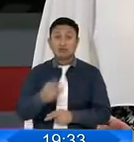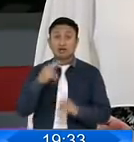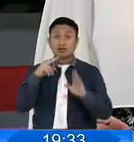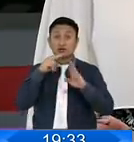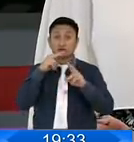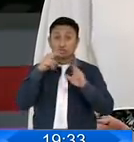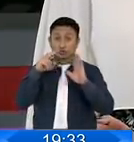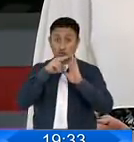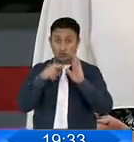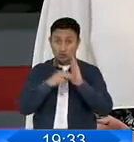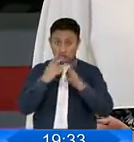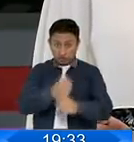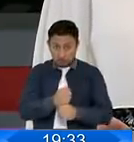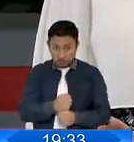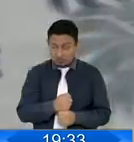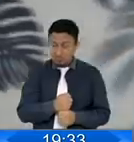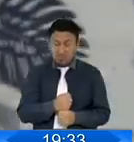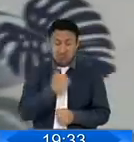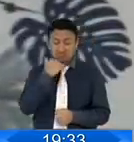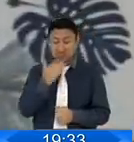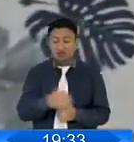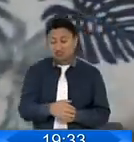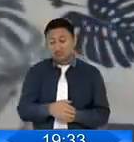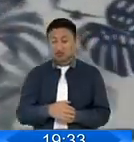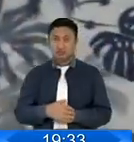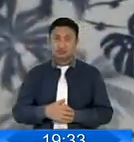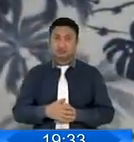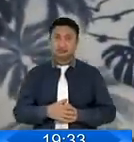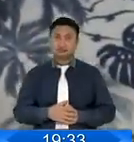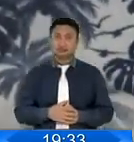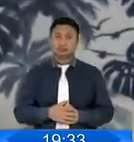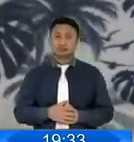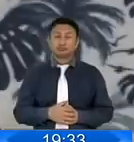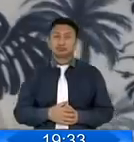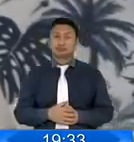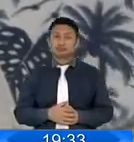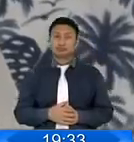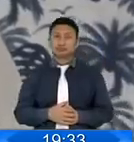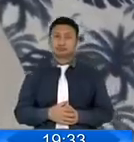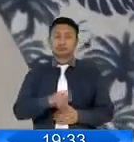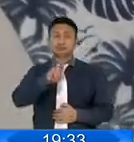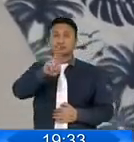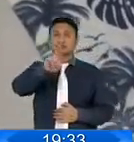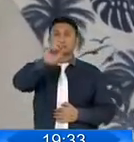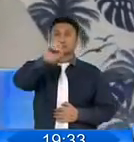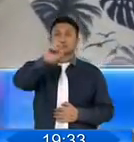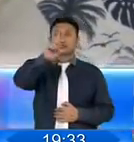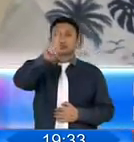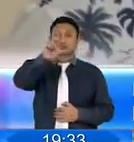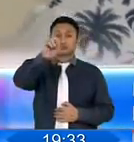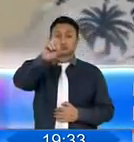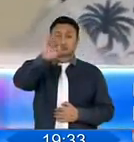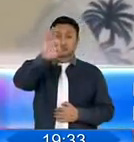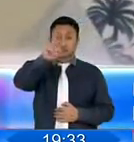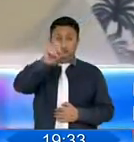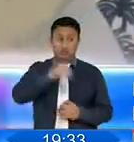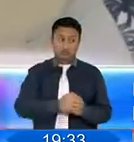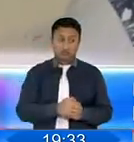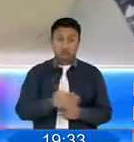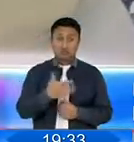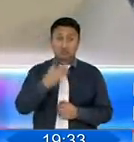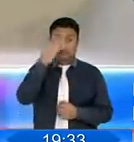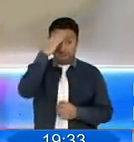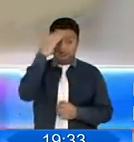bioseguridad. Tío, ya había fallecido mientras que hacían los trámites. Rodolfo conoce de cerca el poder destructivo del